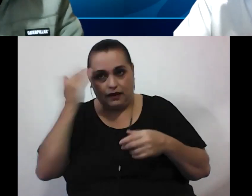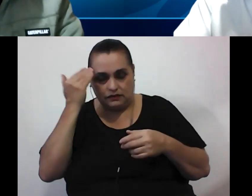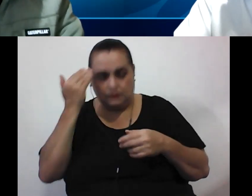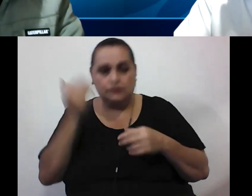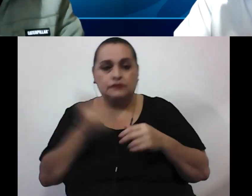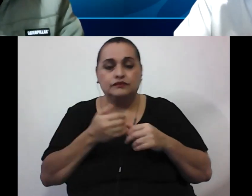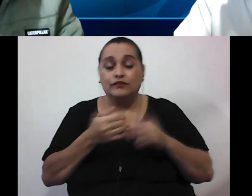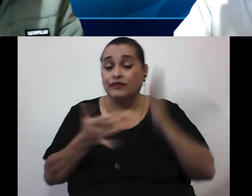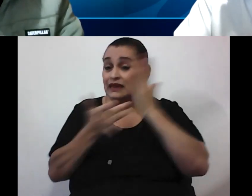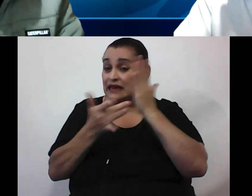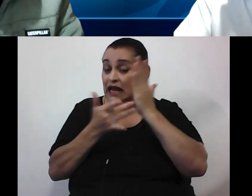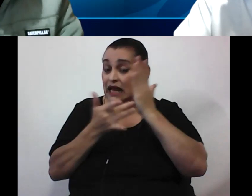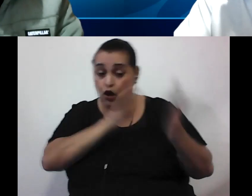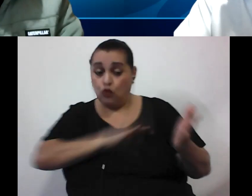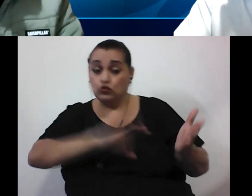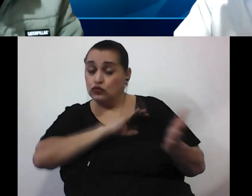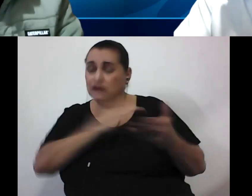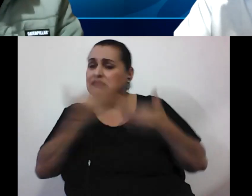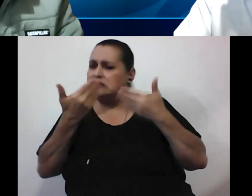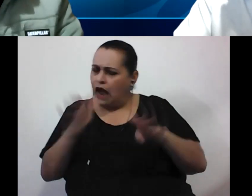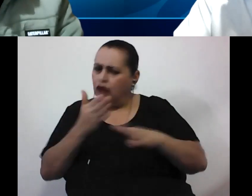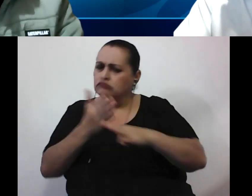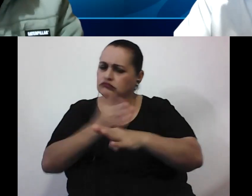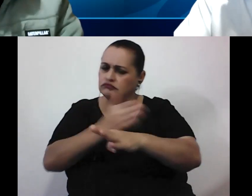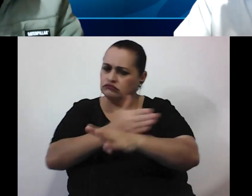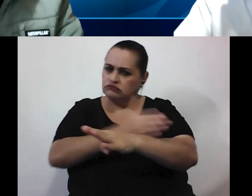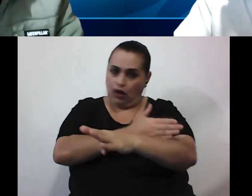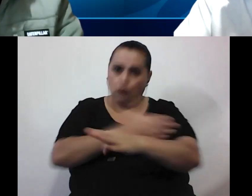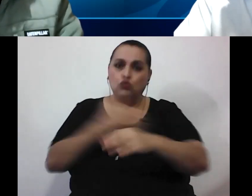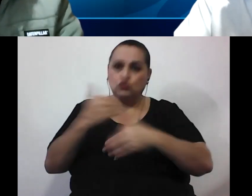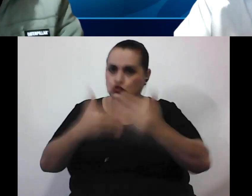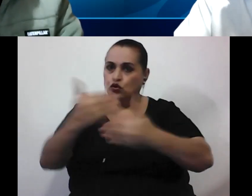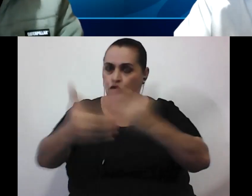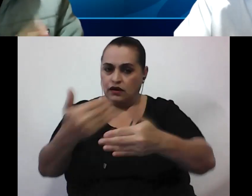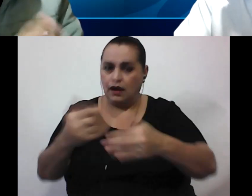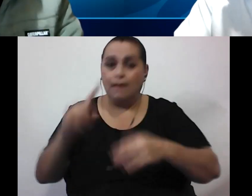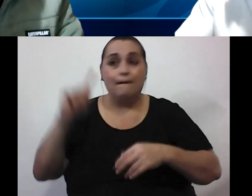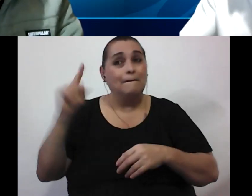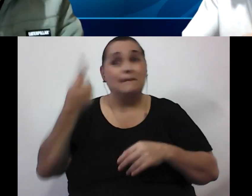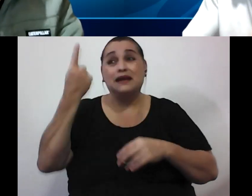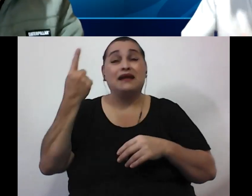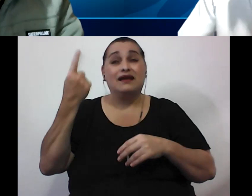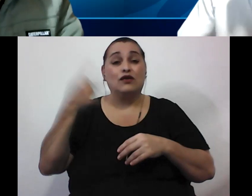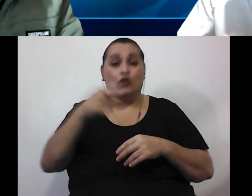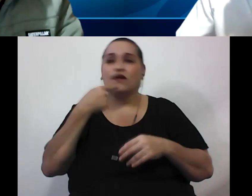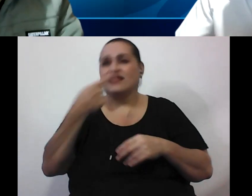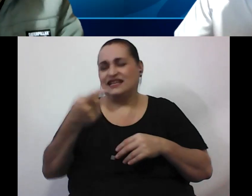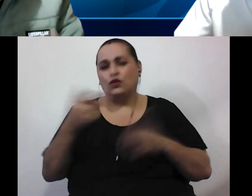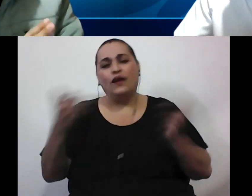Las técnicas conductuales han evolucionado. La primera ola de técnicas era eso que están diciendo,